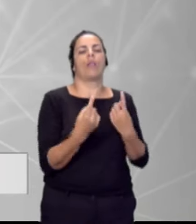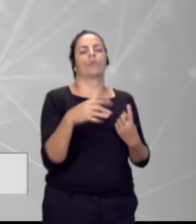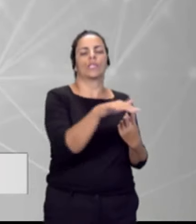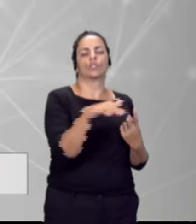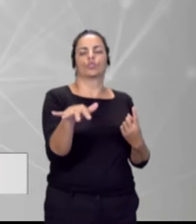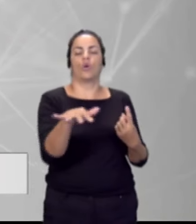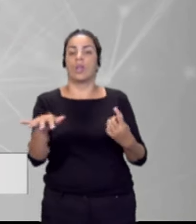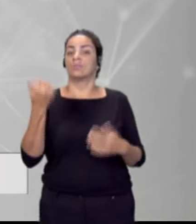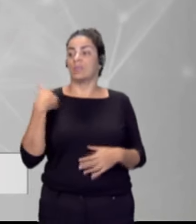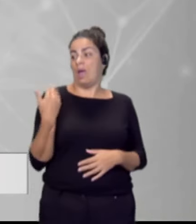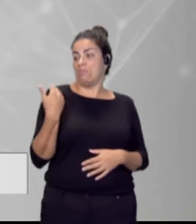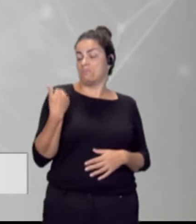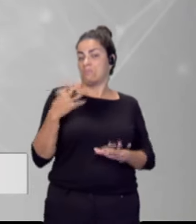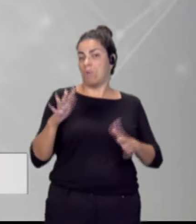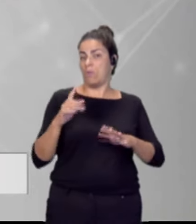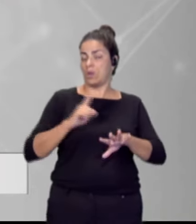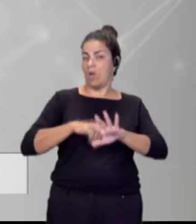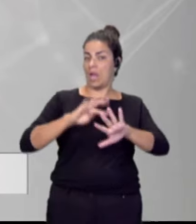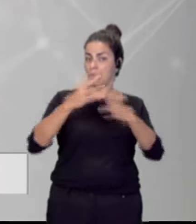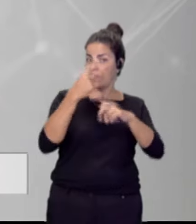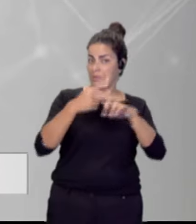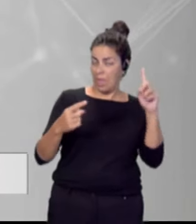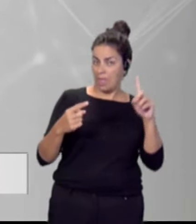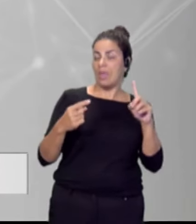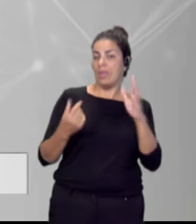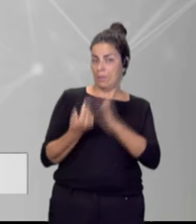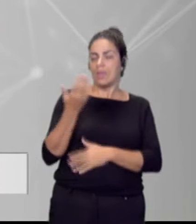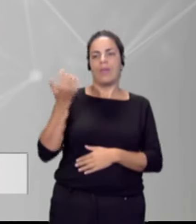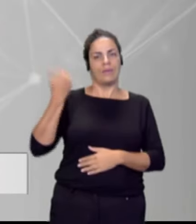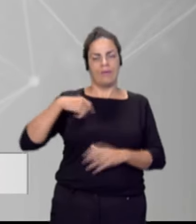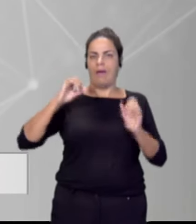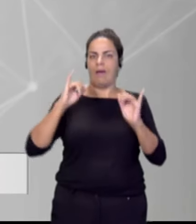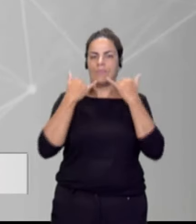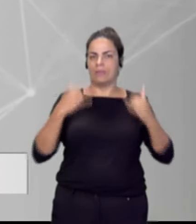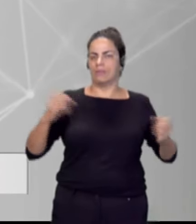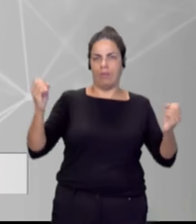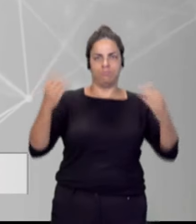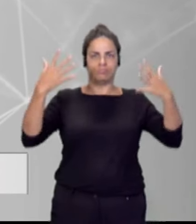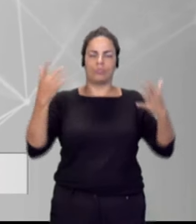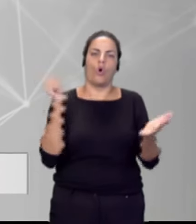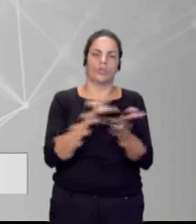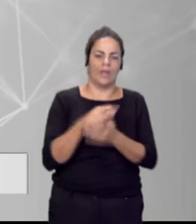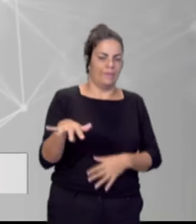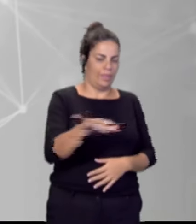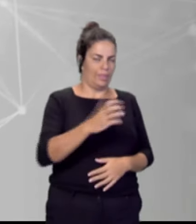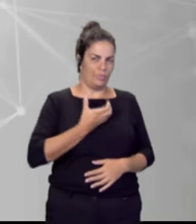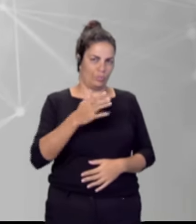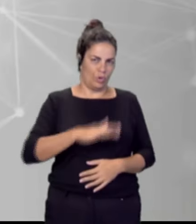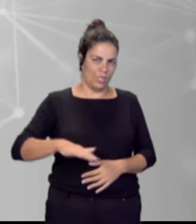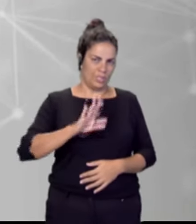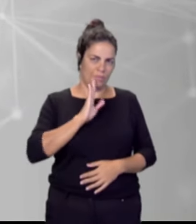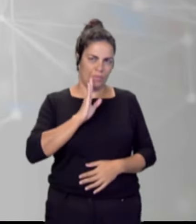a las 9:30 de la mañana, que ha quedado restablecido el suministro eléctrico en este municipio.